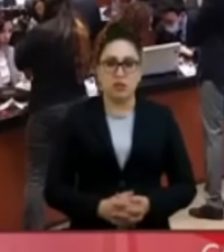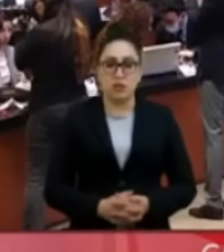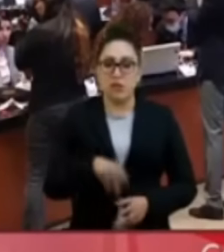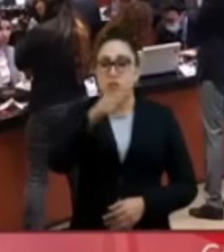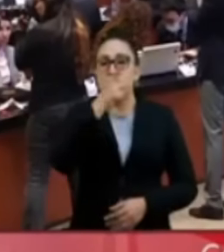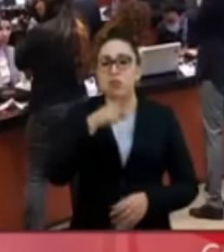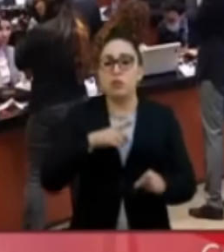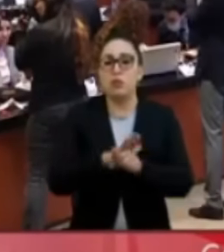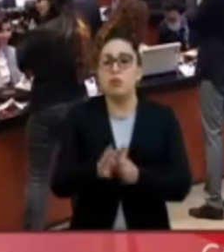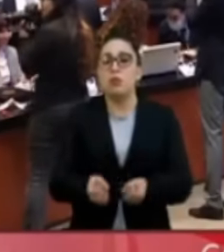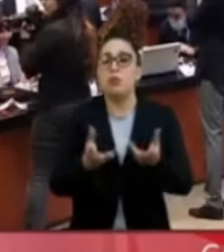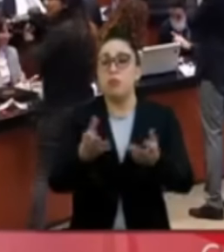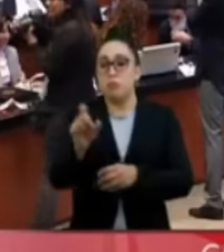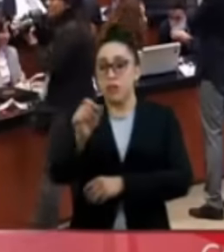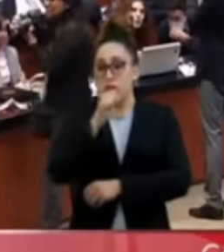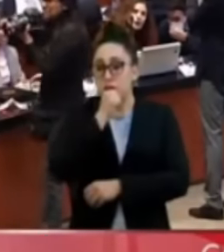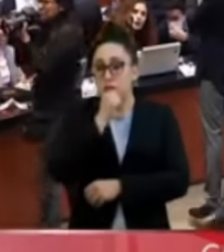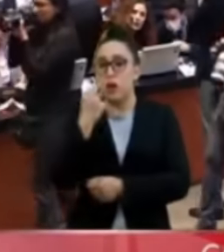bien.